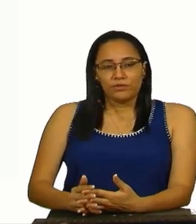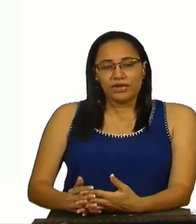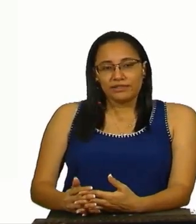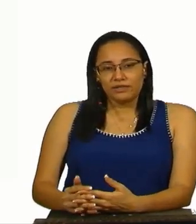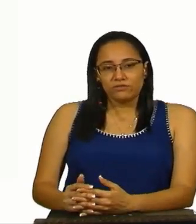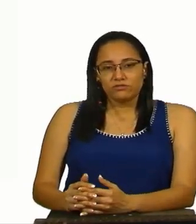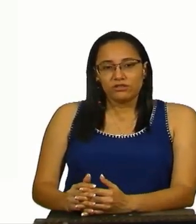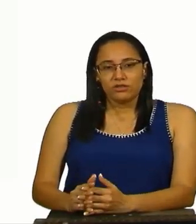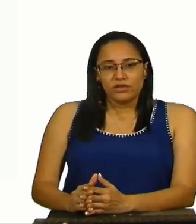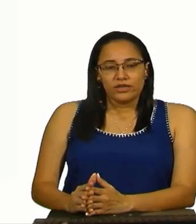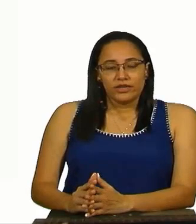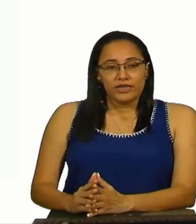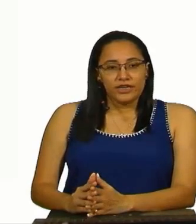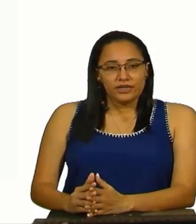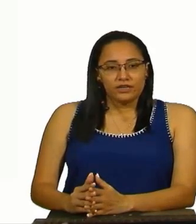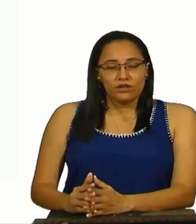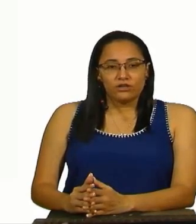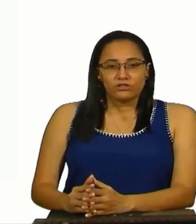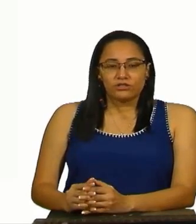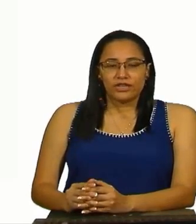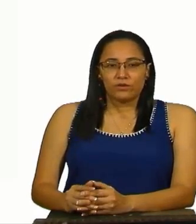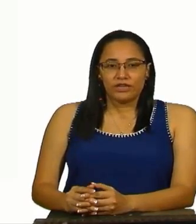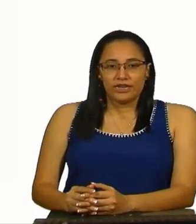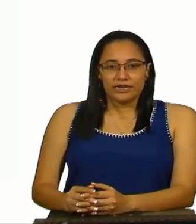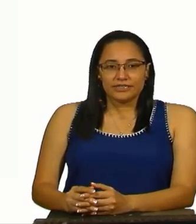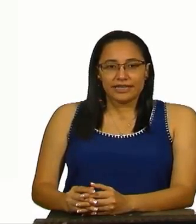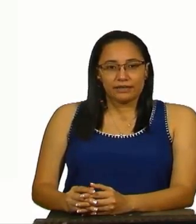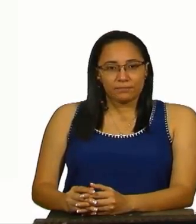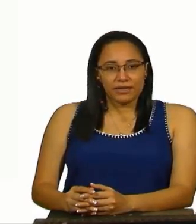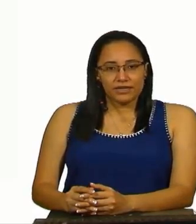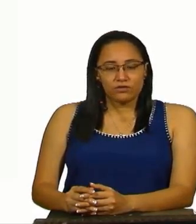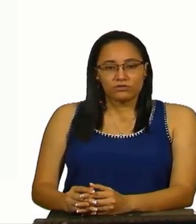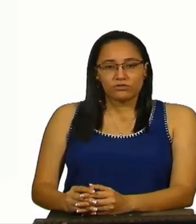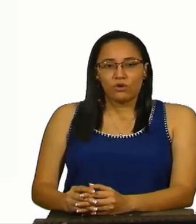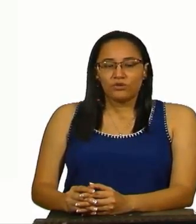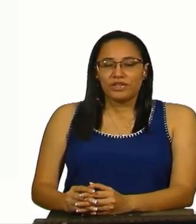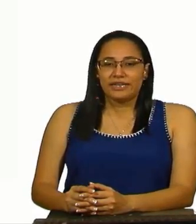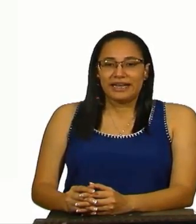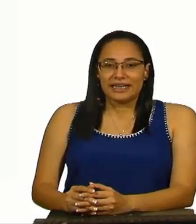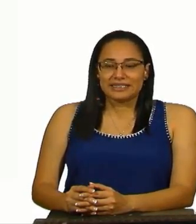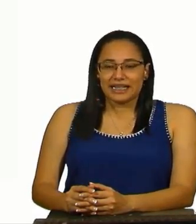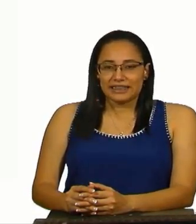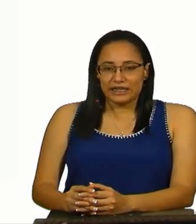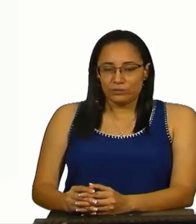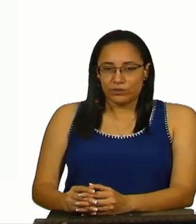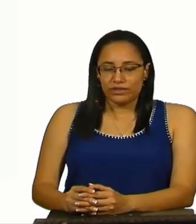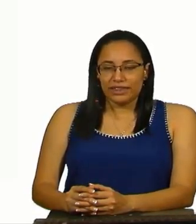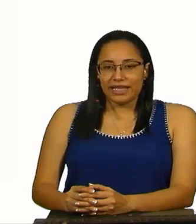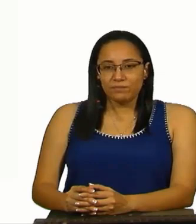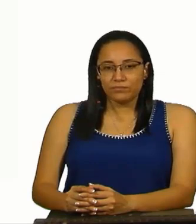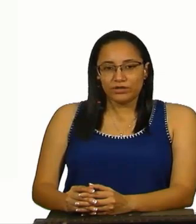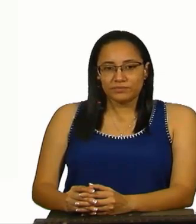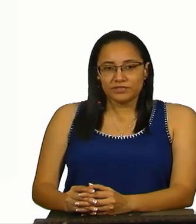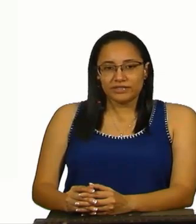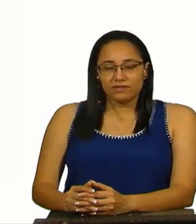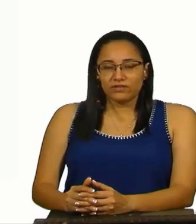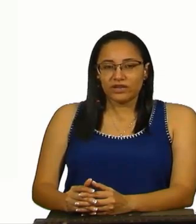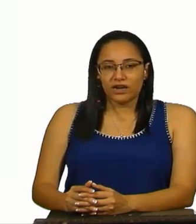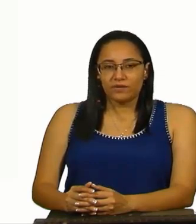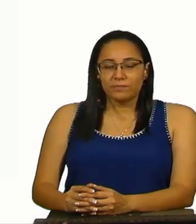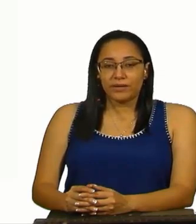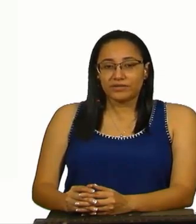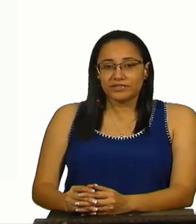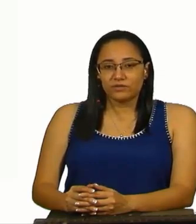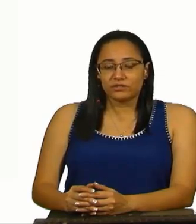los verbos latinos y los de orígenes germánicos o del inglés antiguo. Latin verbs